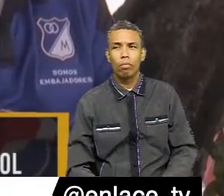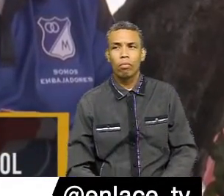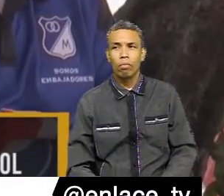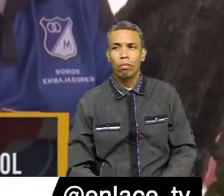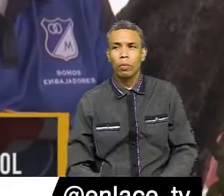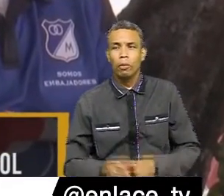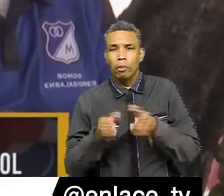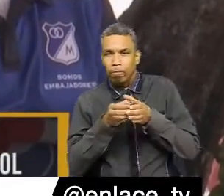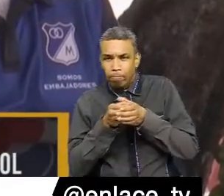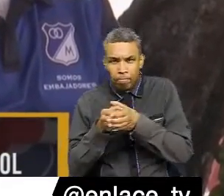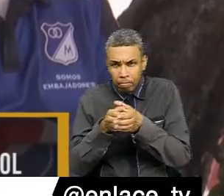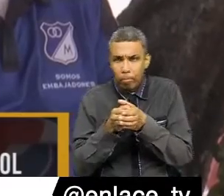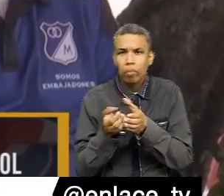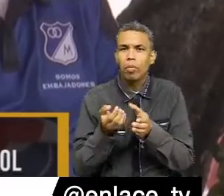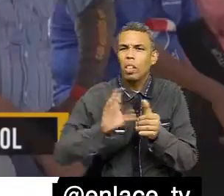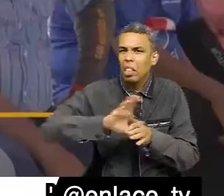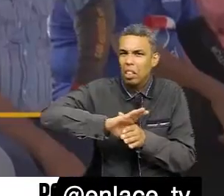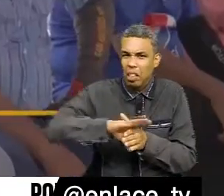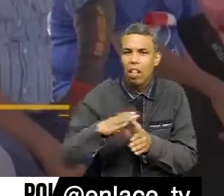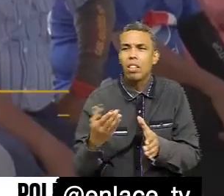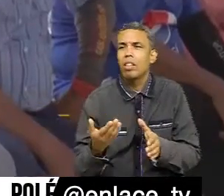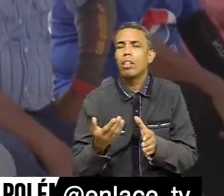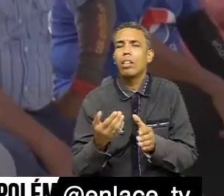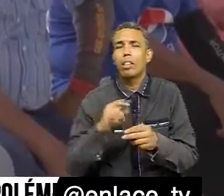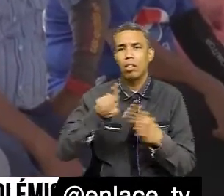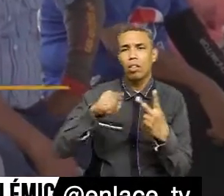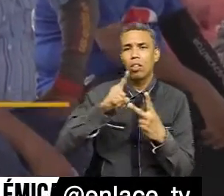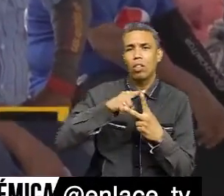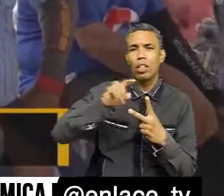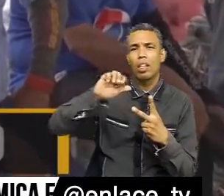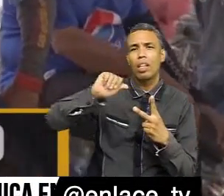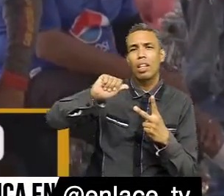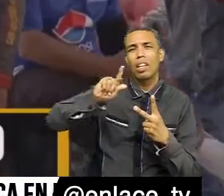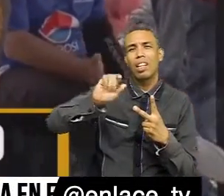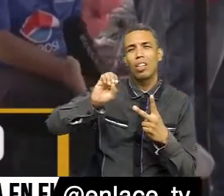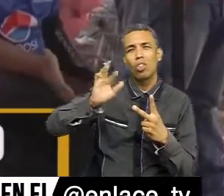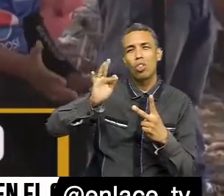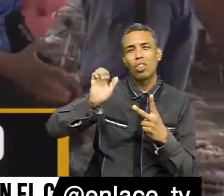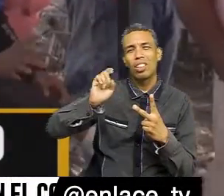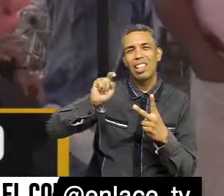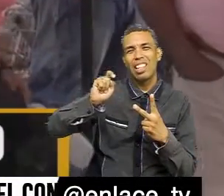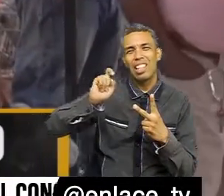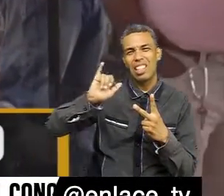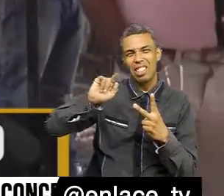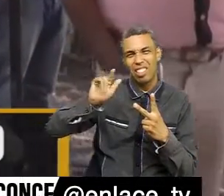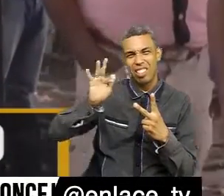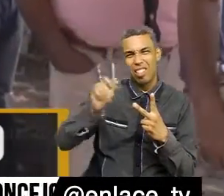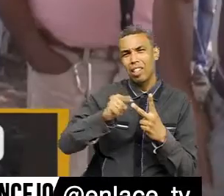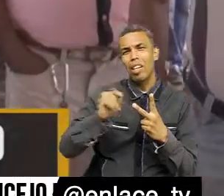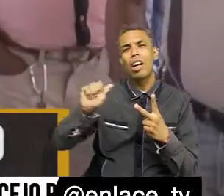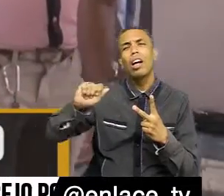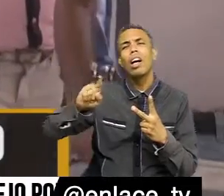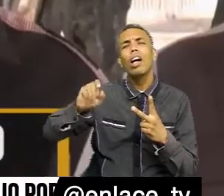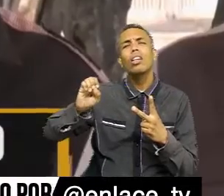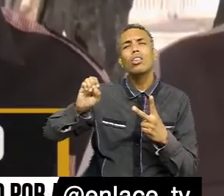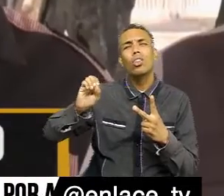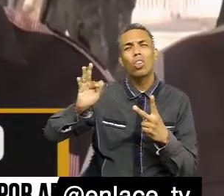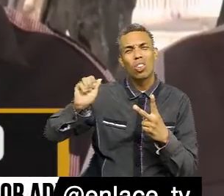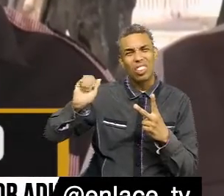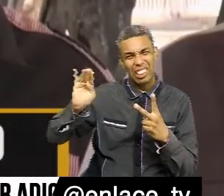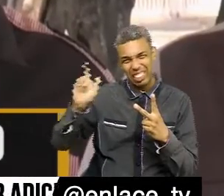asociaciones Azotaxista y Azotaxba se pronunciaron ante el rumor de una protesta convocatoria a un cese de actividades para este